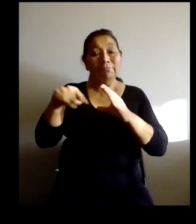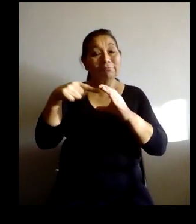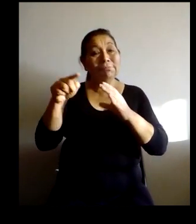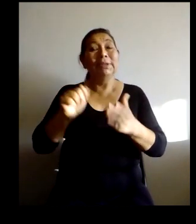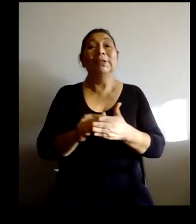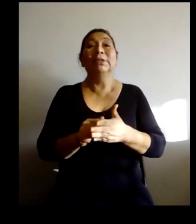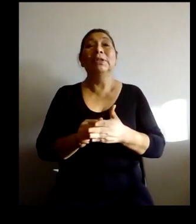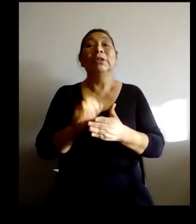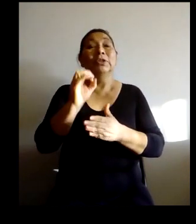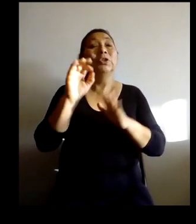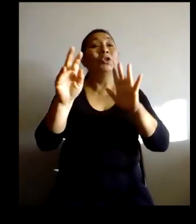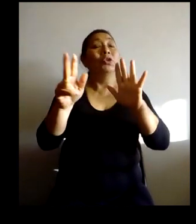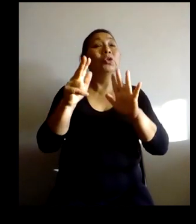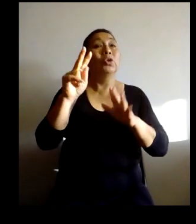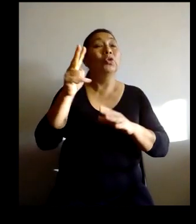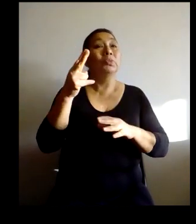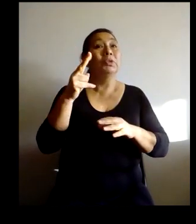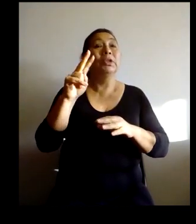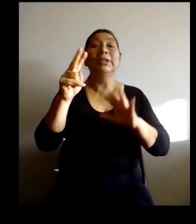sentencia emitida en el expediente